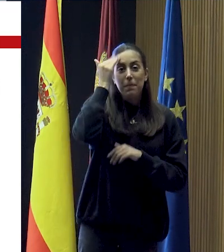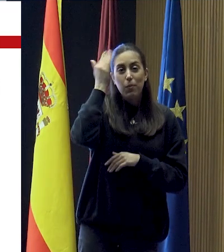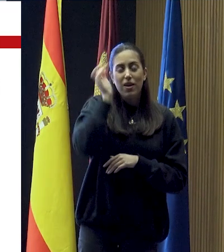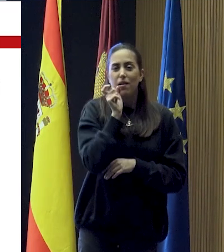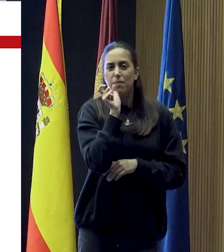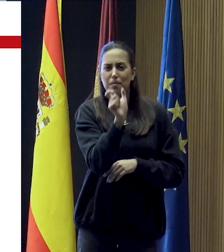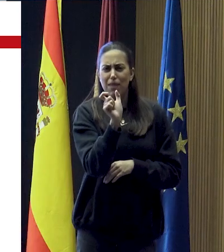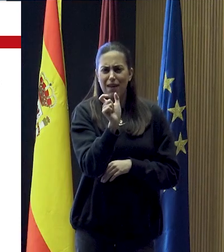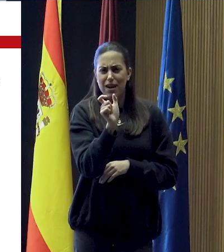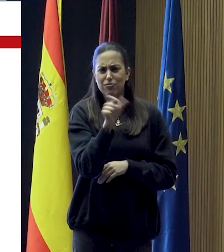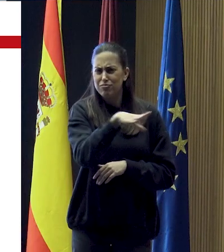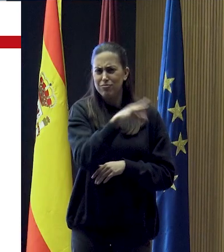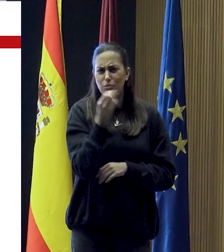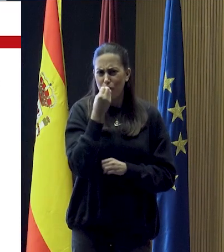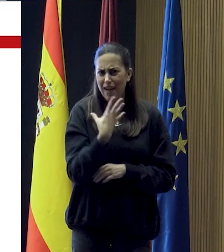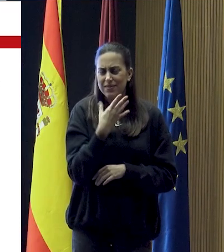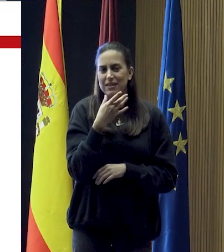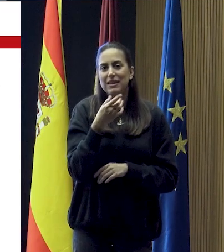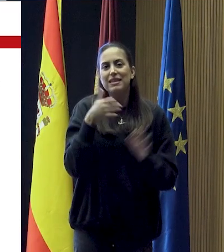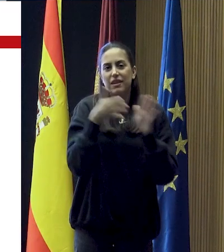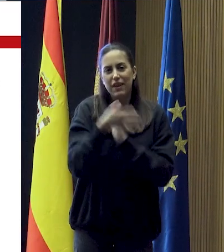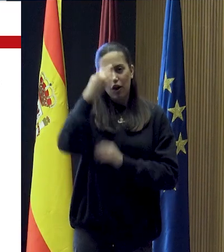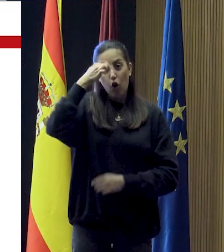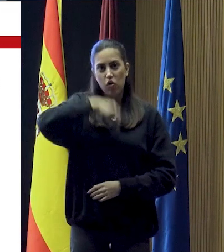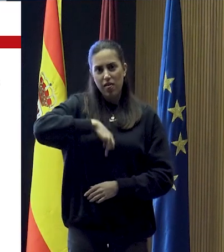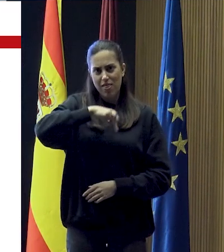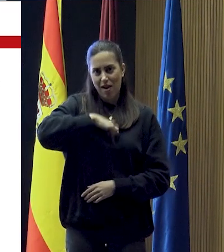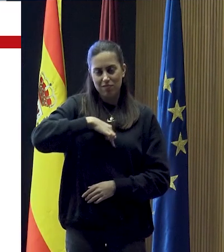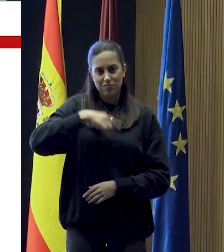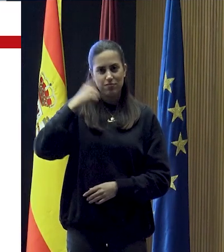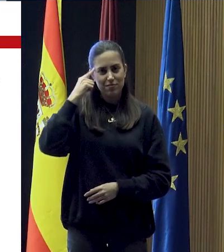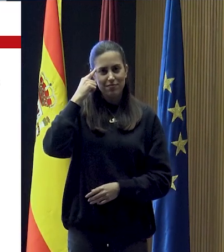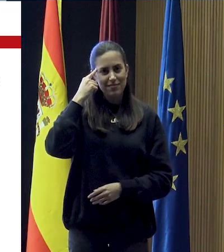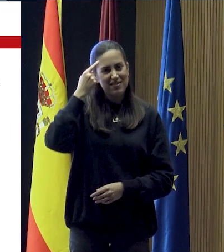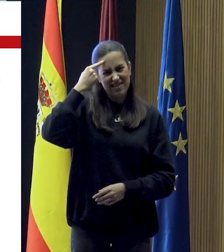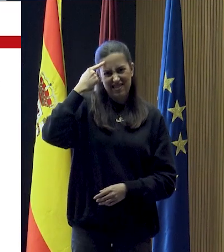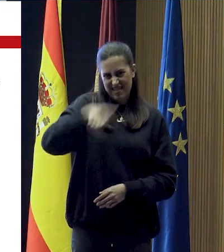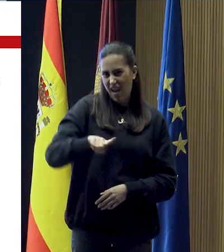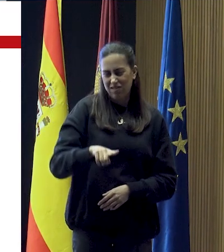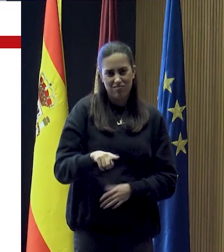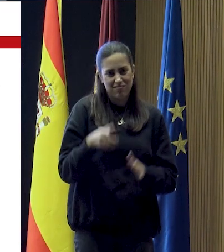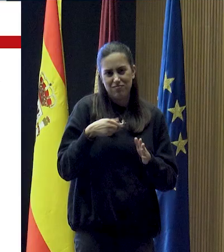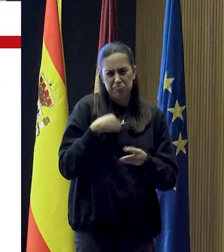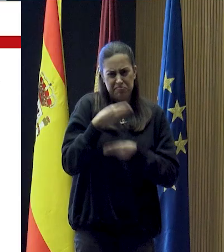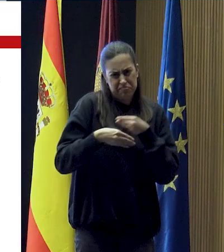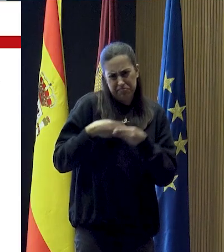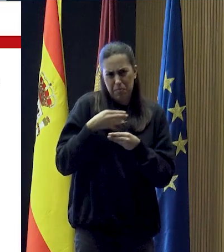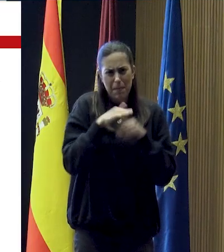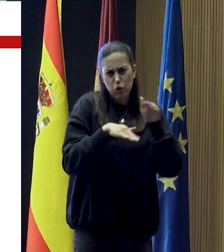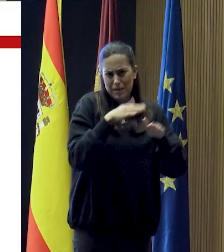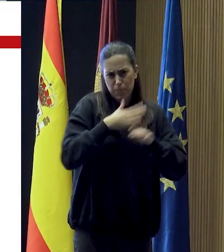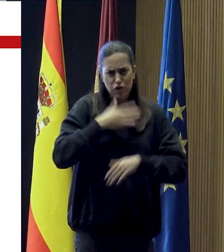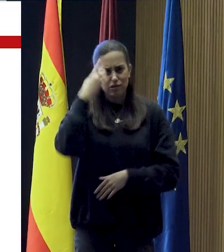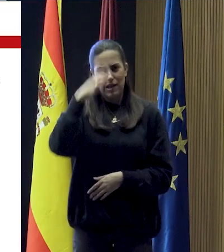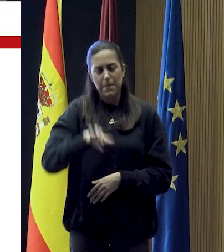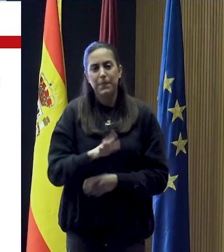que creo que se entiende bastante bien. Es una memoria consciente, es la que nosotros pensamos, la que sabemos lo que estamos haciendo.